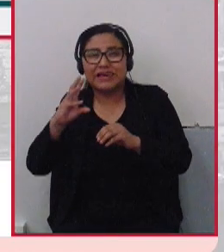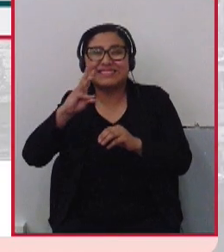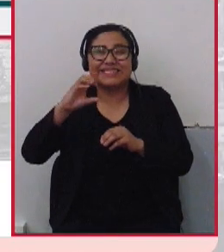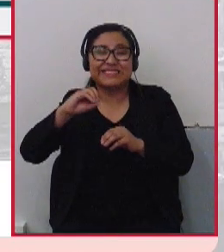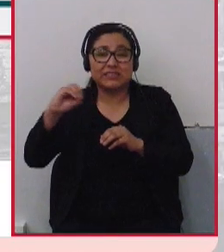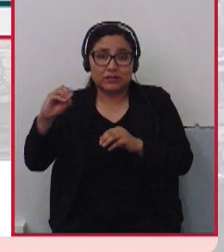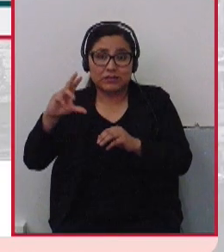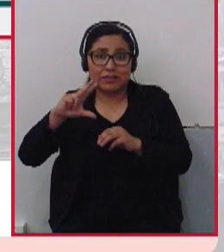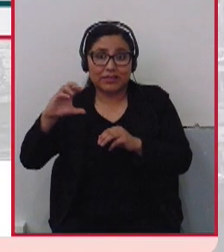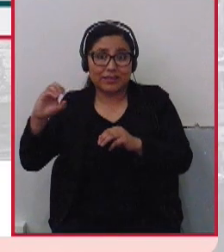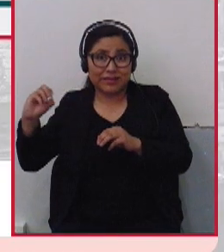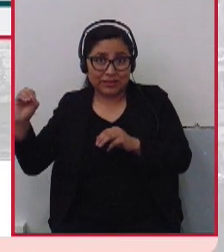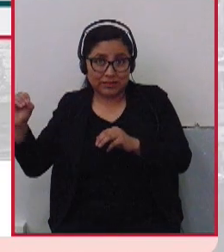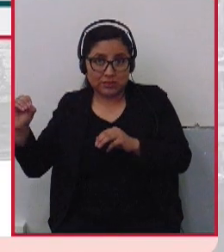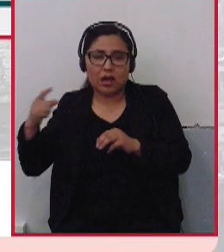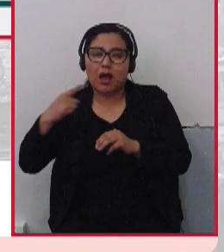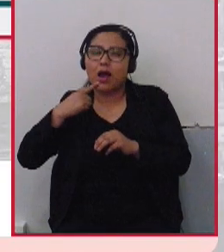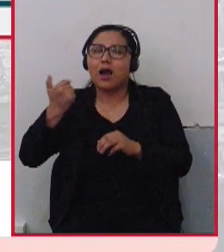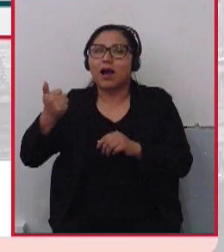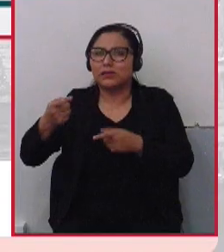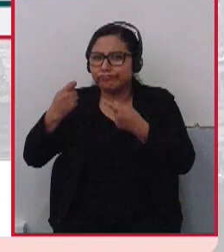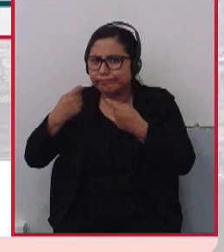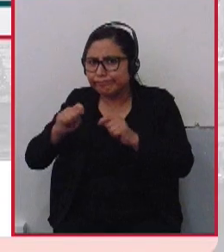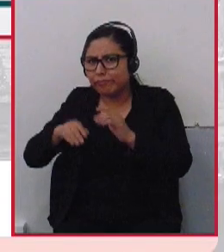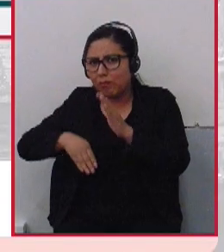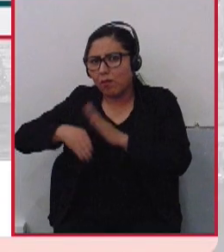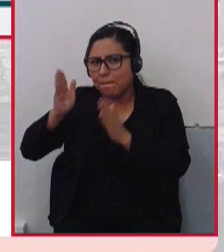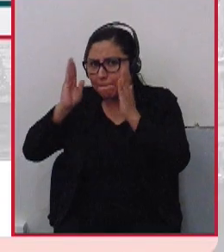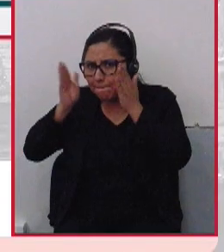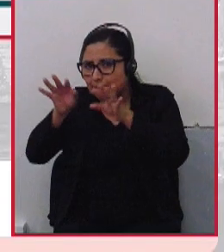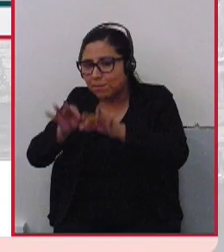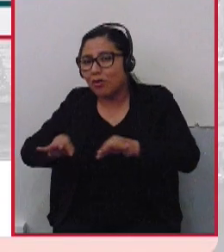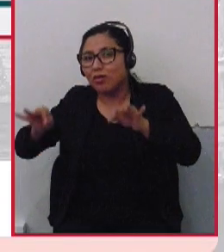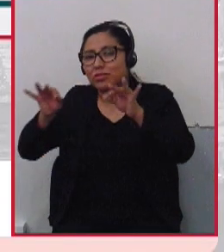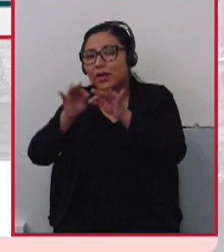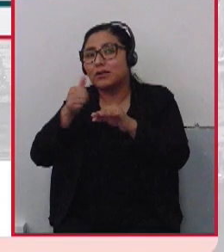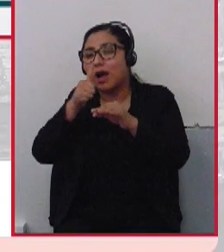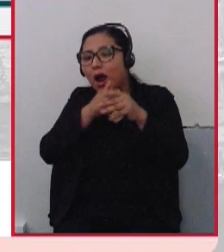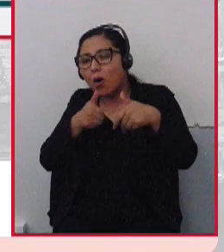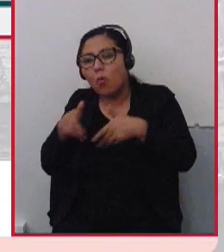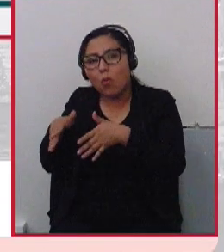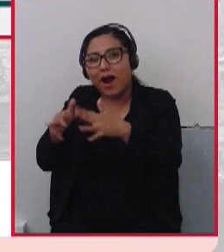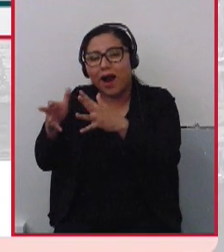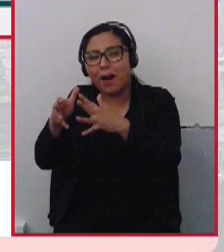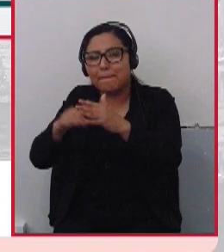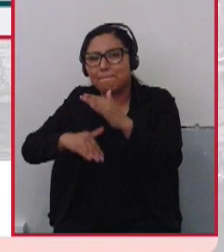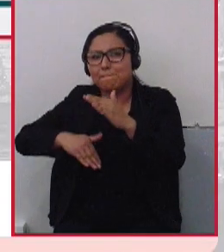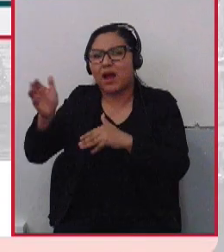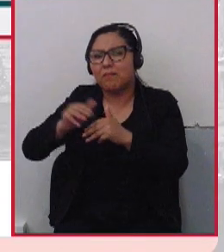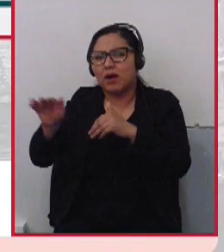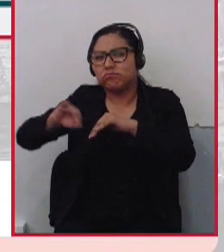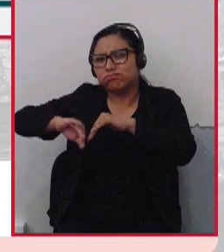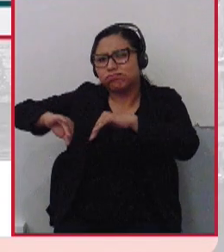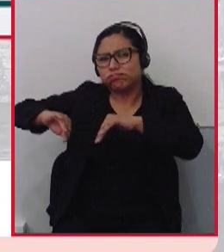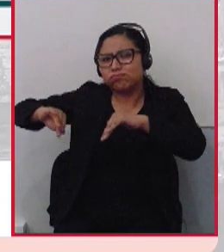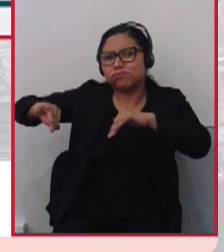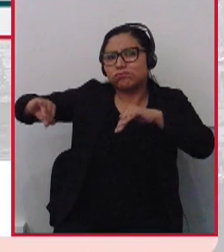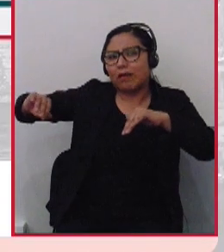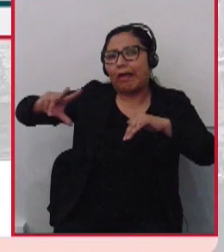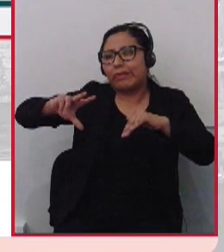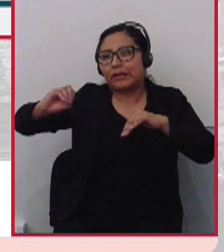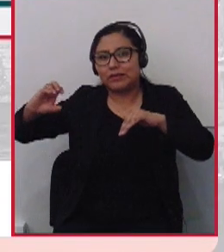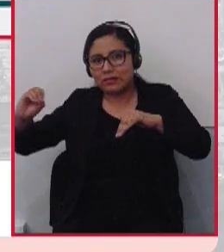300. Le siguió dando de importancia el flujo de agua de fluidización. Y cuando más se alejaba, a 300